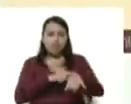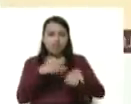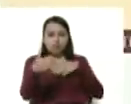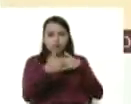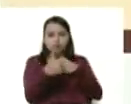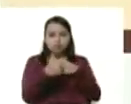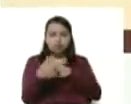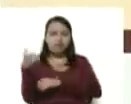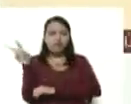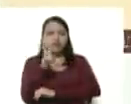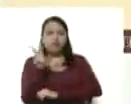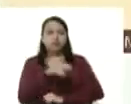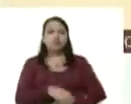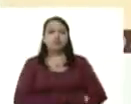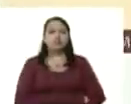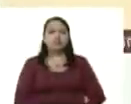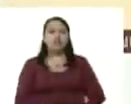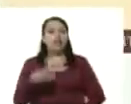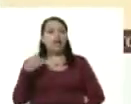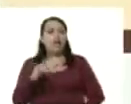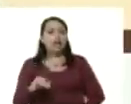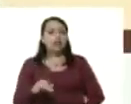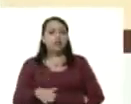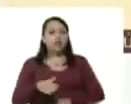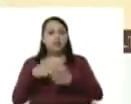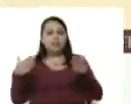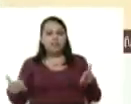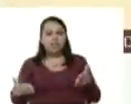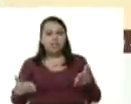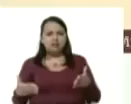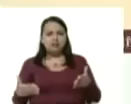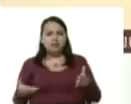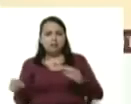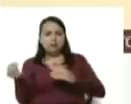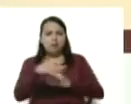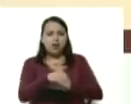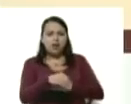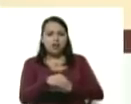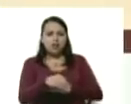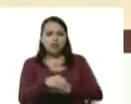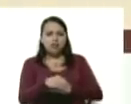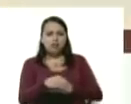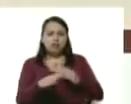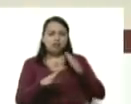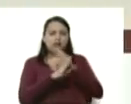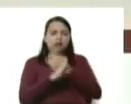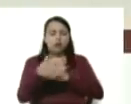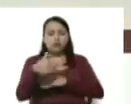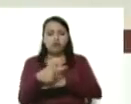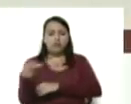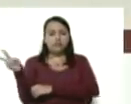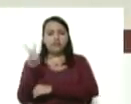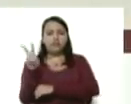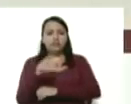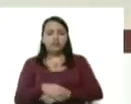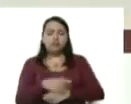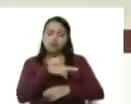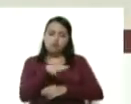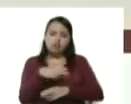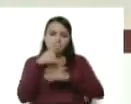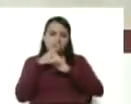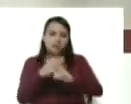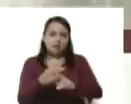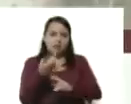contra Venezuela, forma parte de una gran provocación más contra nuestra patria, donde nuestra respuesta